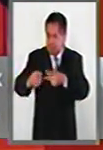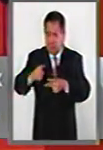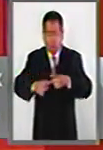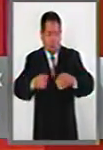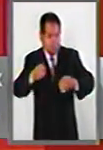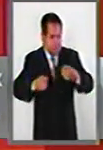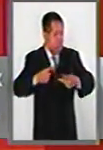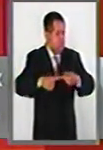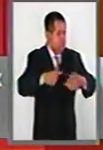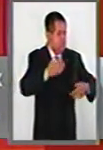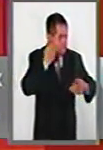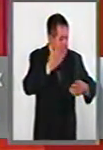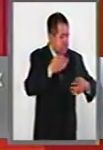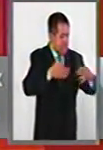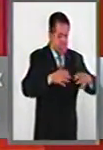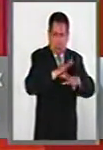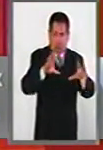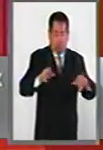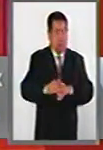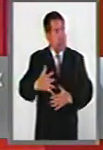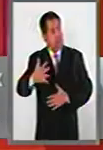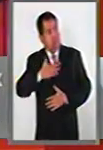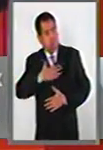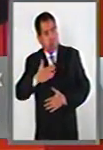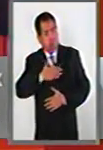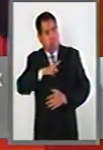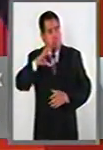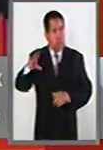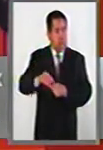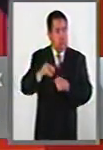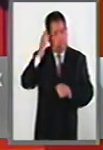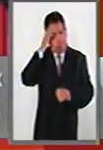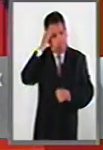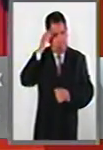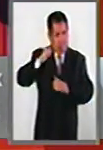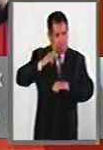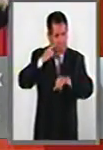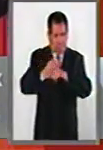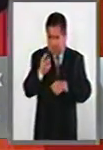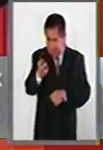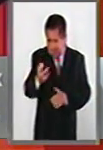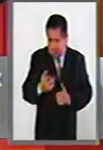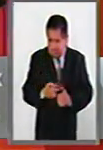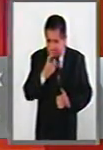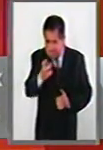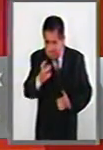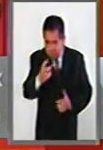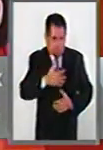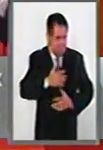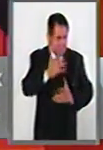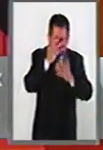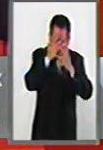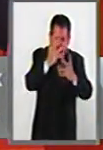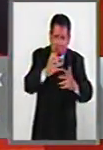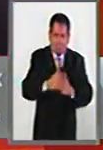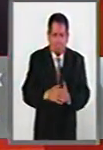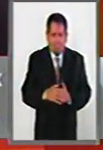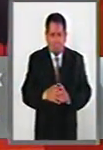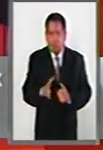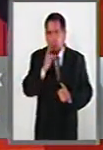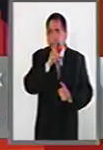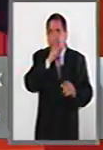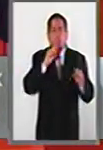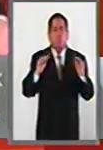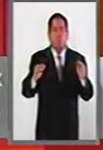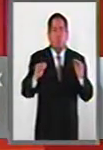testigos. Ese es el régimen fiscal, ese es el régimen que están ustedes proponiendo. Pero qué vergüenza. Claro, lo pueden decir